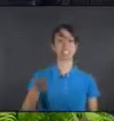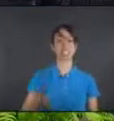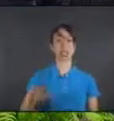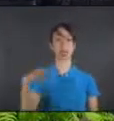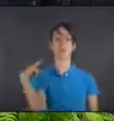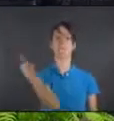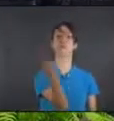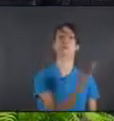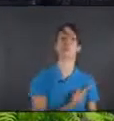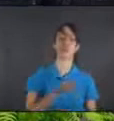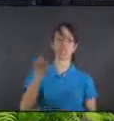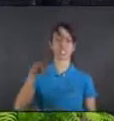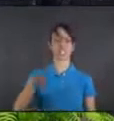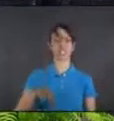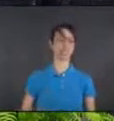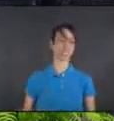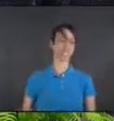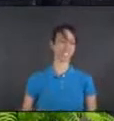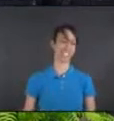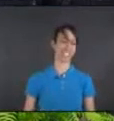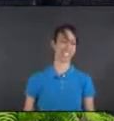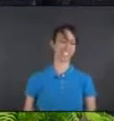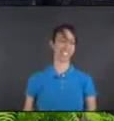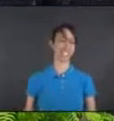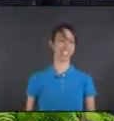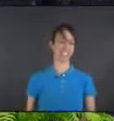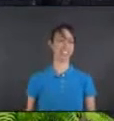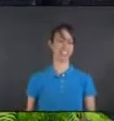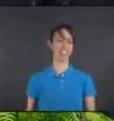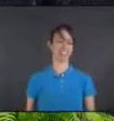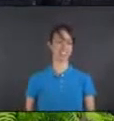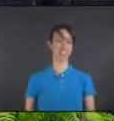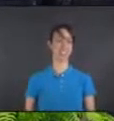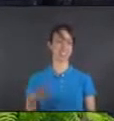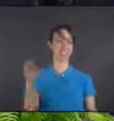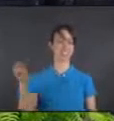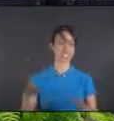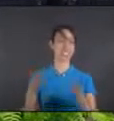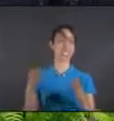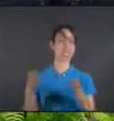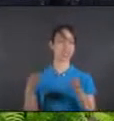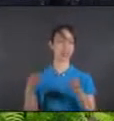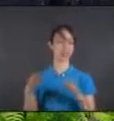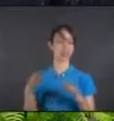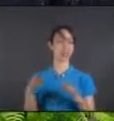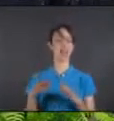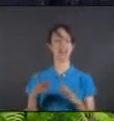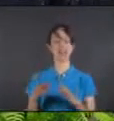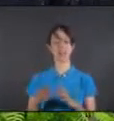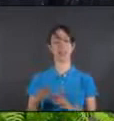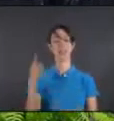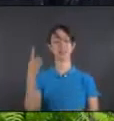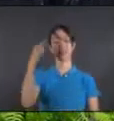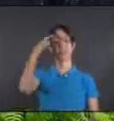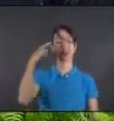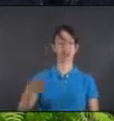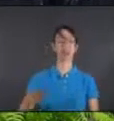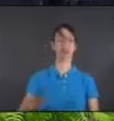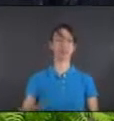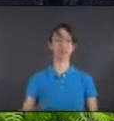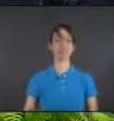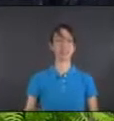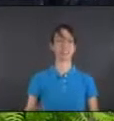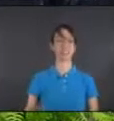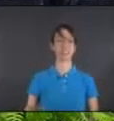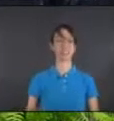vio, ni oído oyó, ni ha subido a corazón de hombre. Eso es lo que voy a hacer en medio de ustedes. Voy